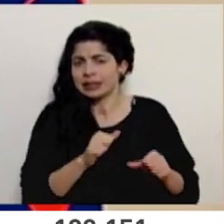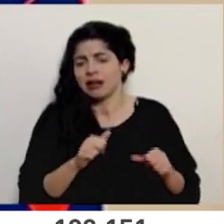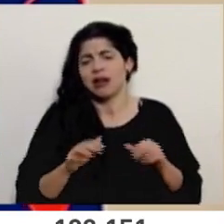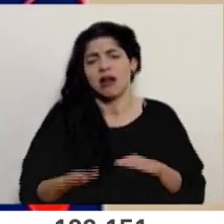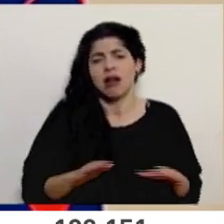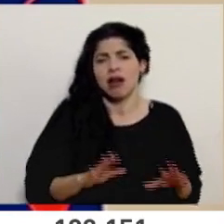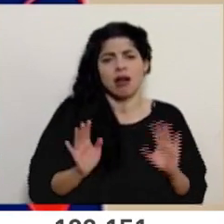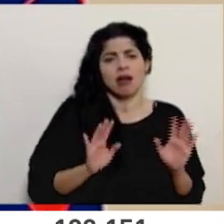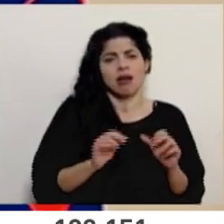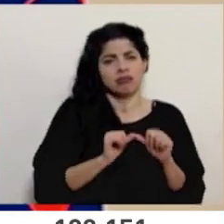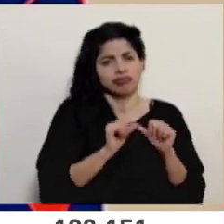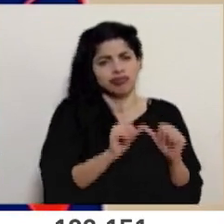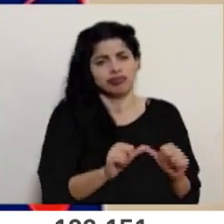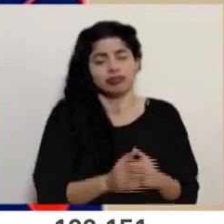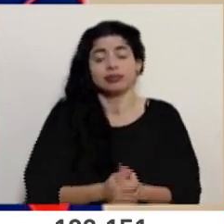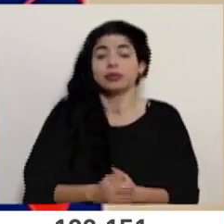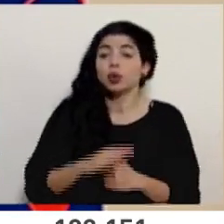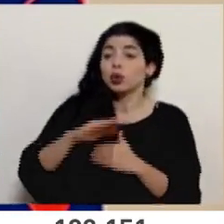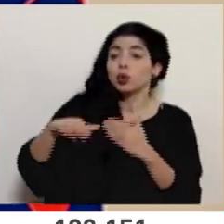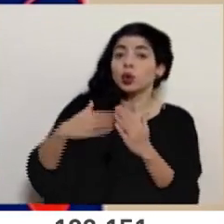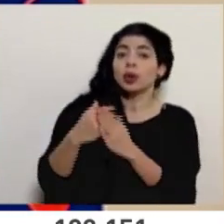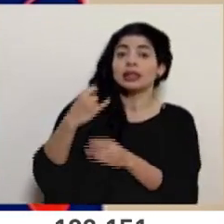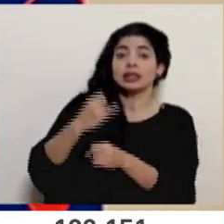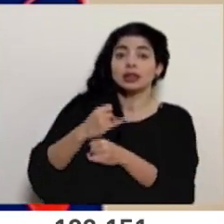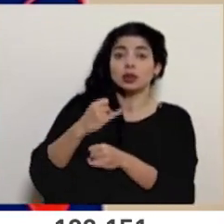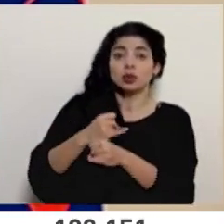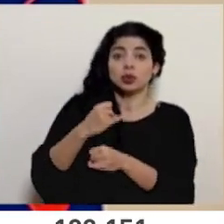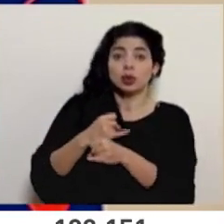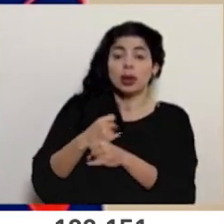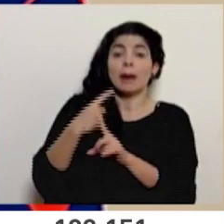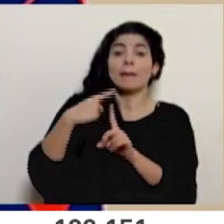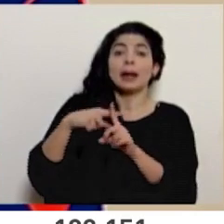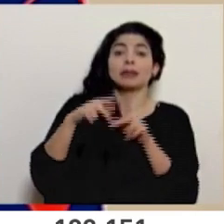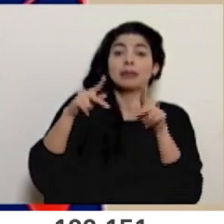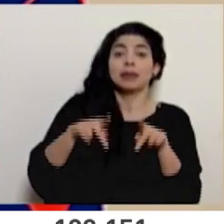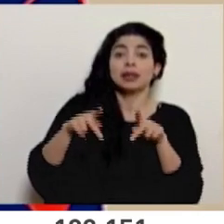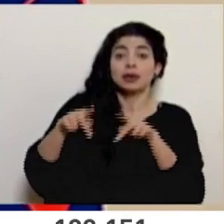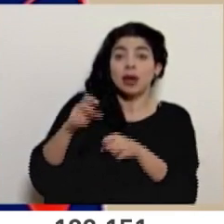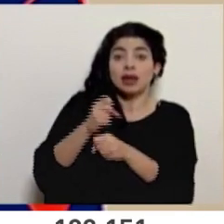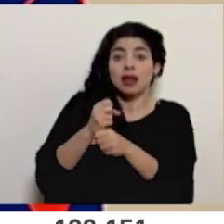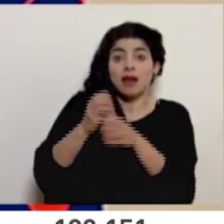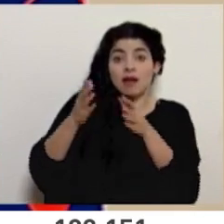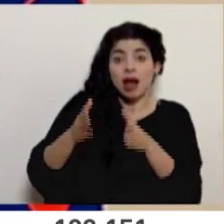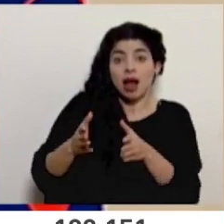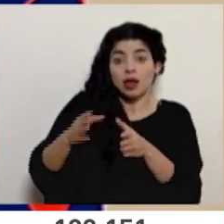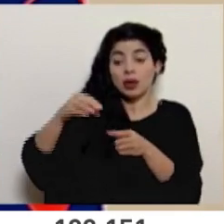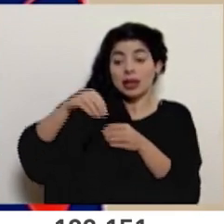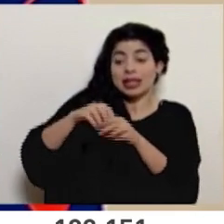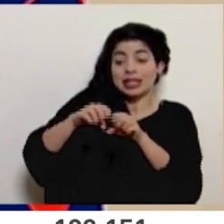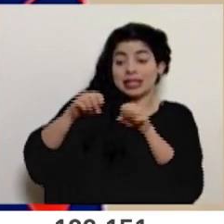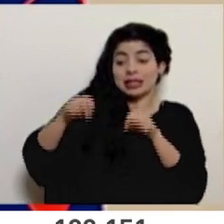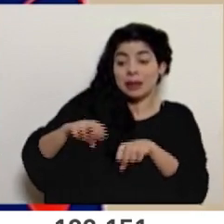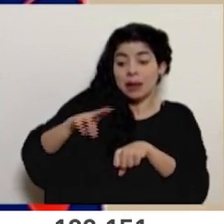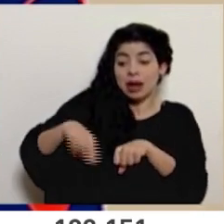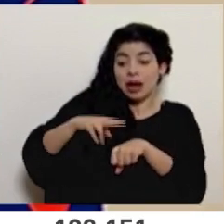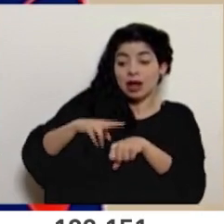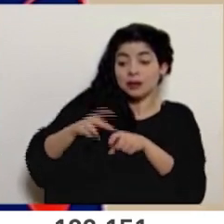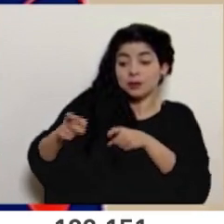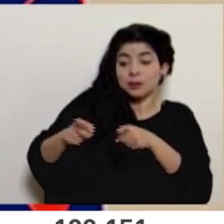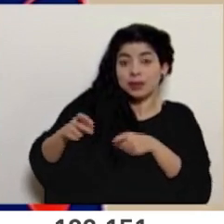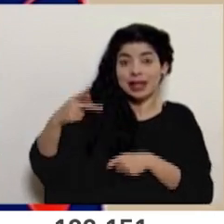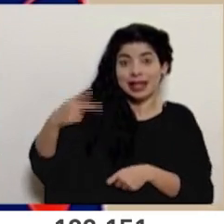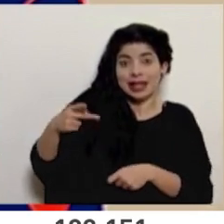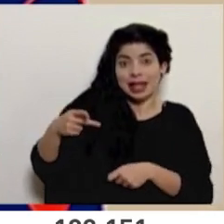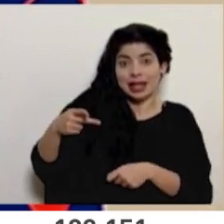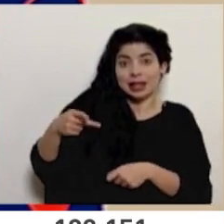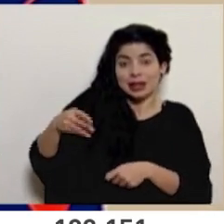guardia. A todas las instituciones y personas trabajadoras del Sistema Nacional de Gestión de Riesgo, desde